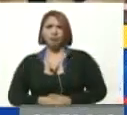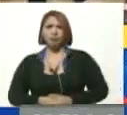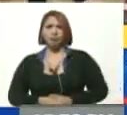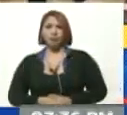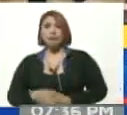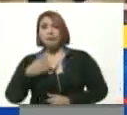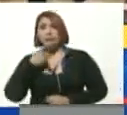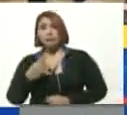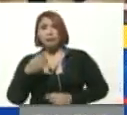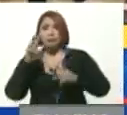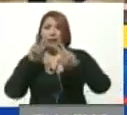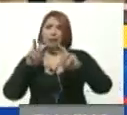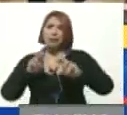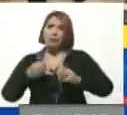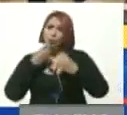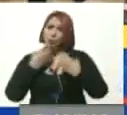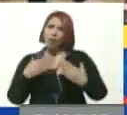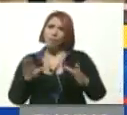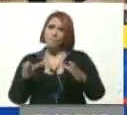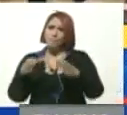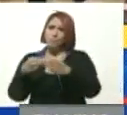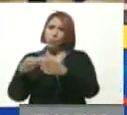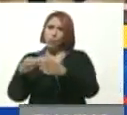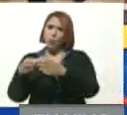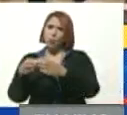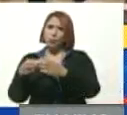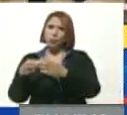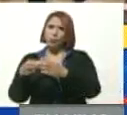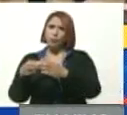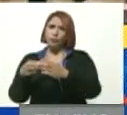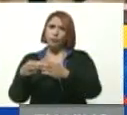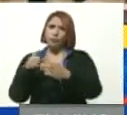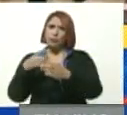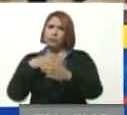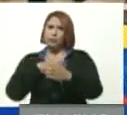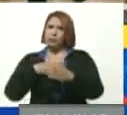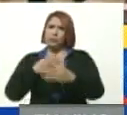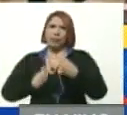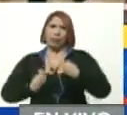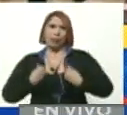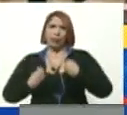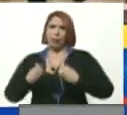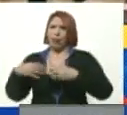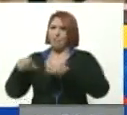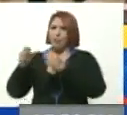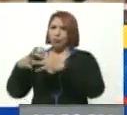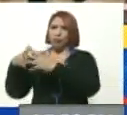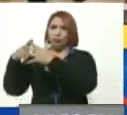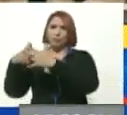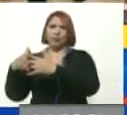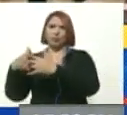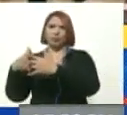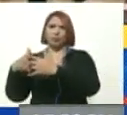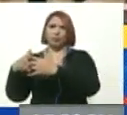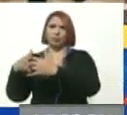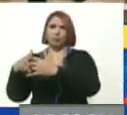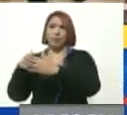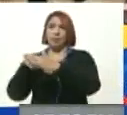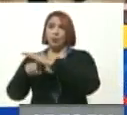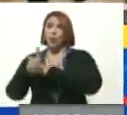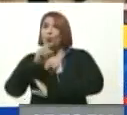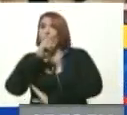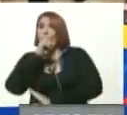Dicen los analistas que buena parte, por eso la desesperación del imperio gringo, que entró en